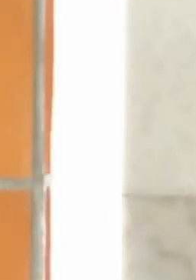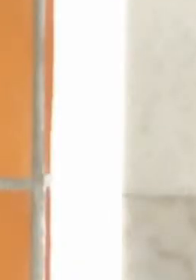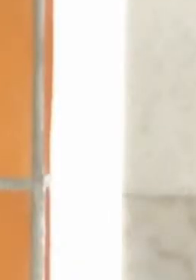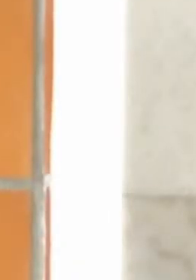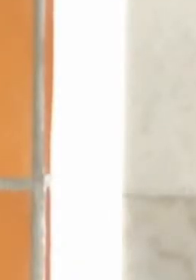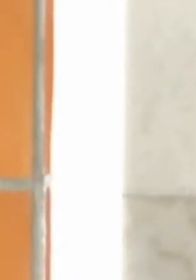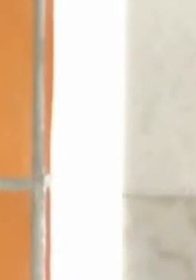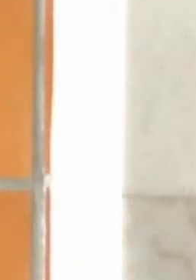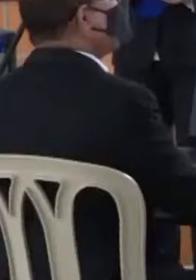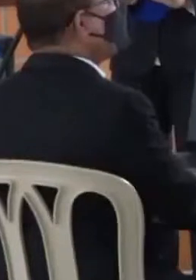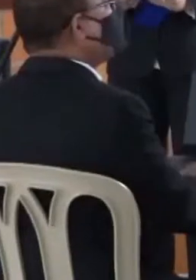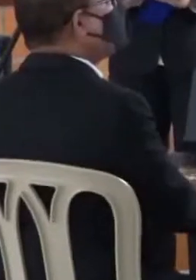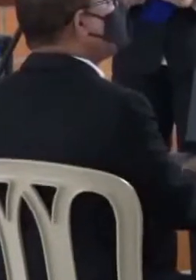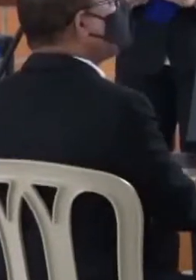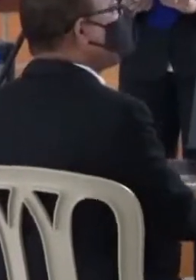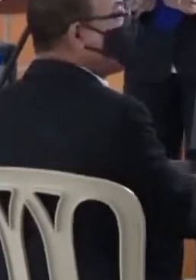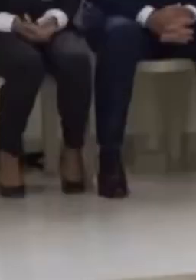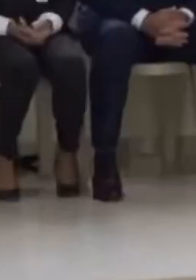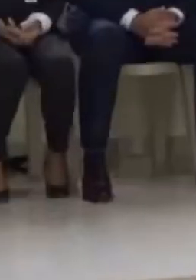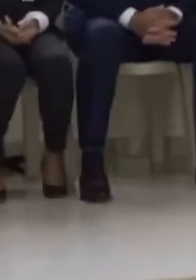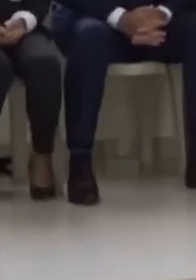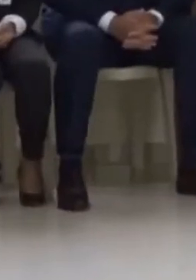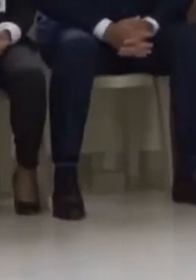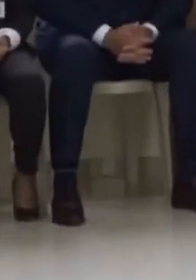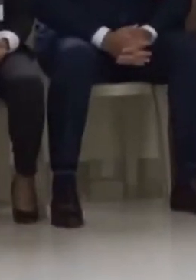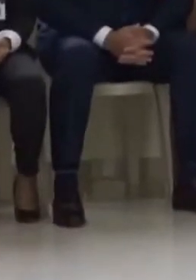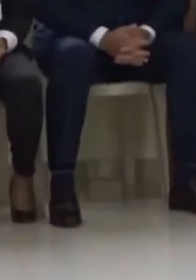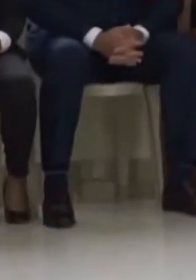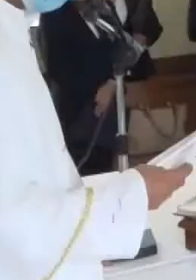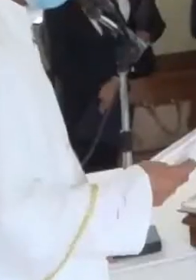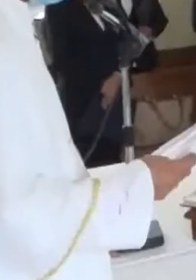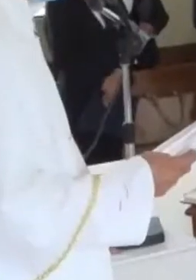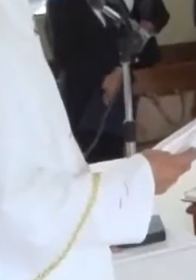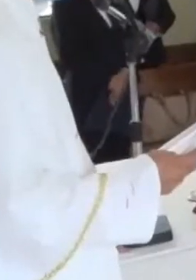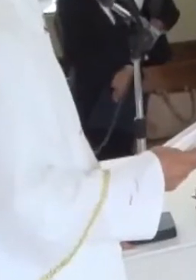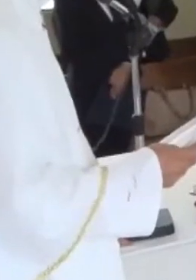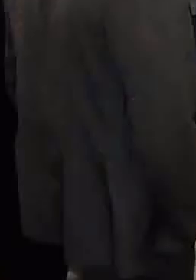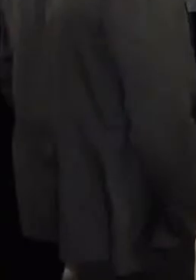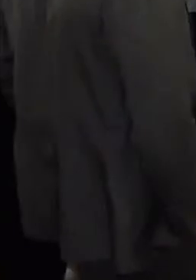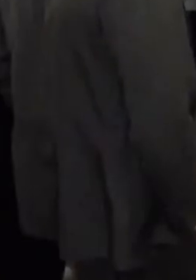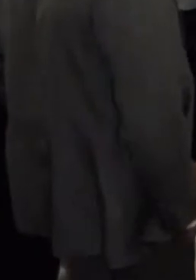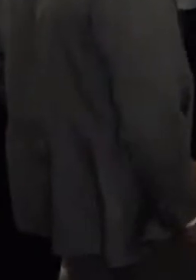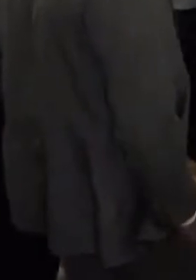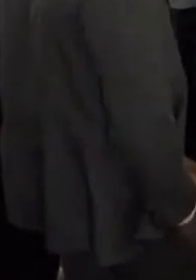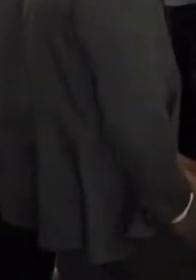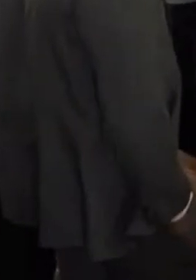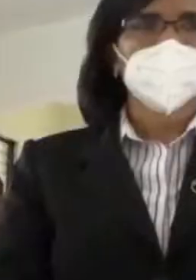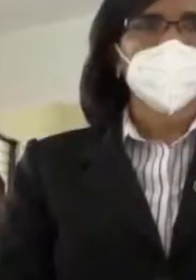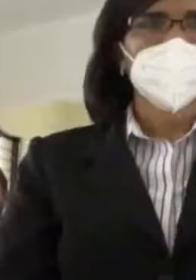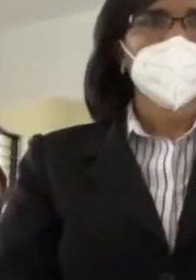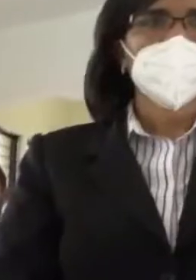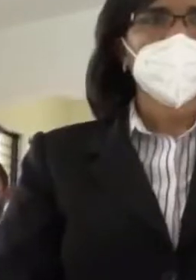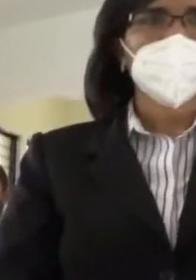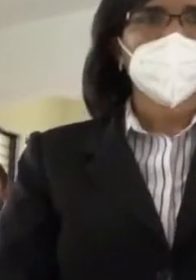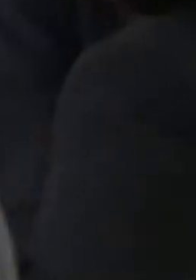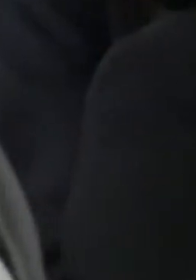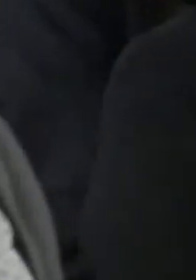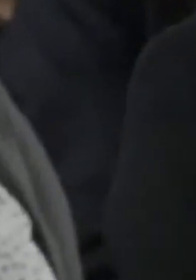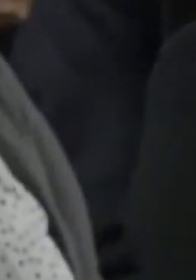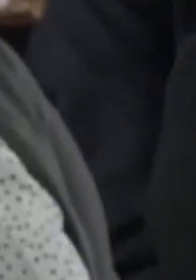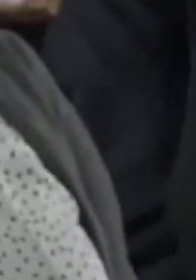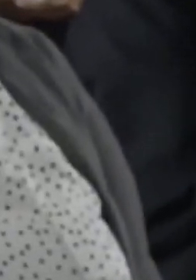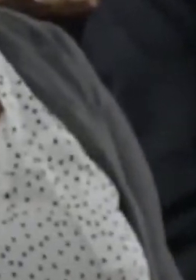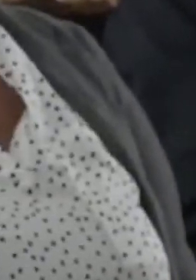durante una misa que auspició el mar en acción de gracias por los logros alcanzados por la nueva gestión y para poner en manos de dios